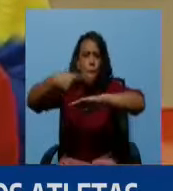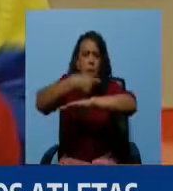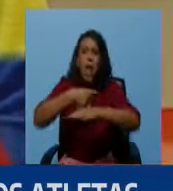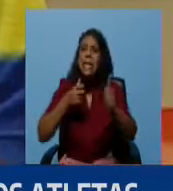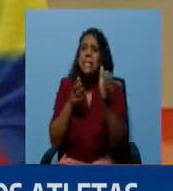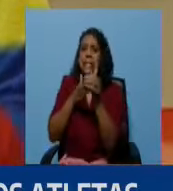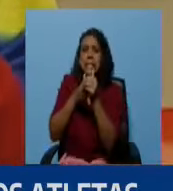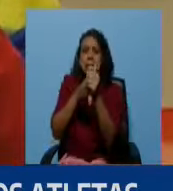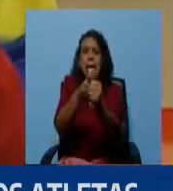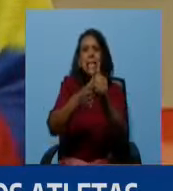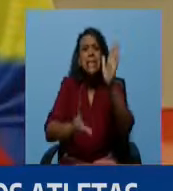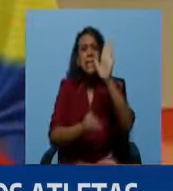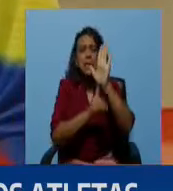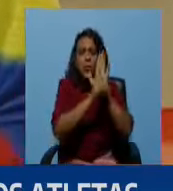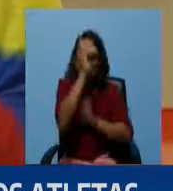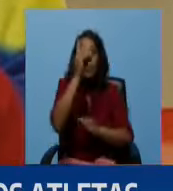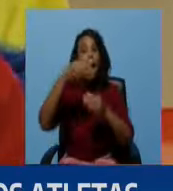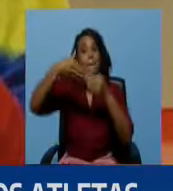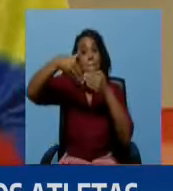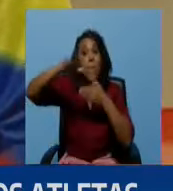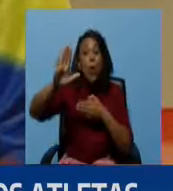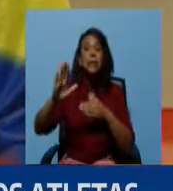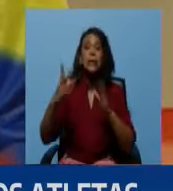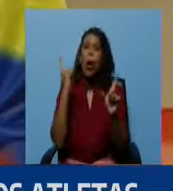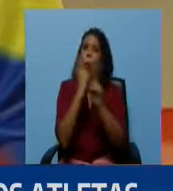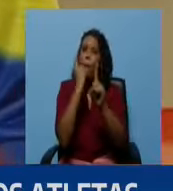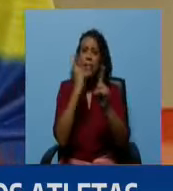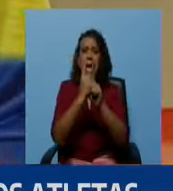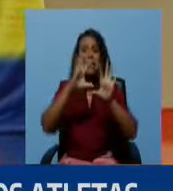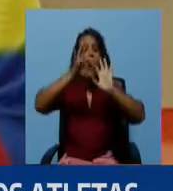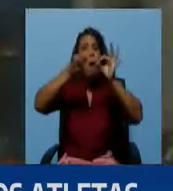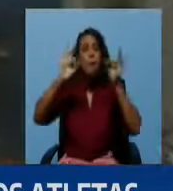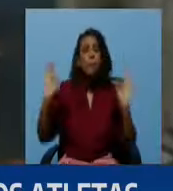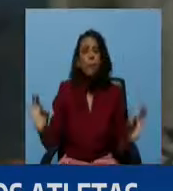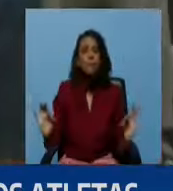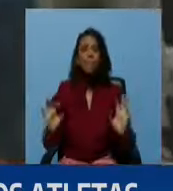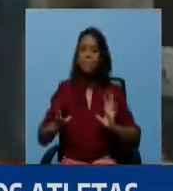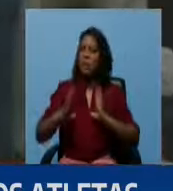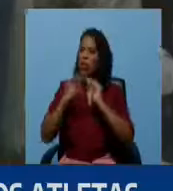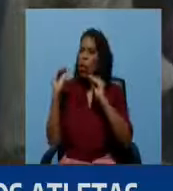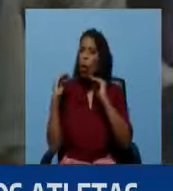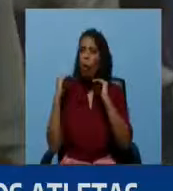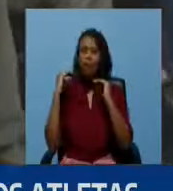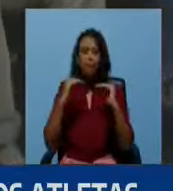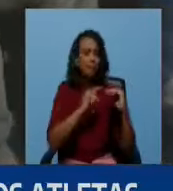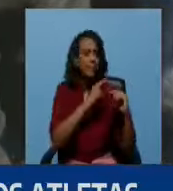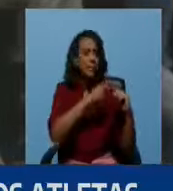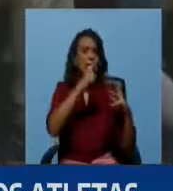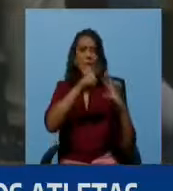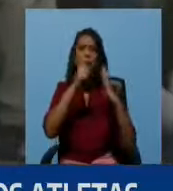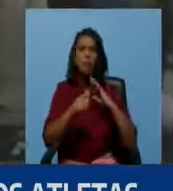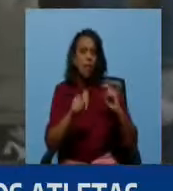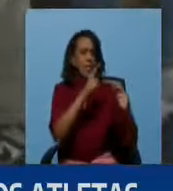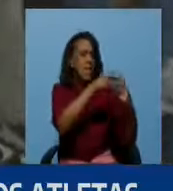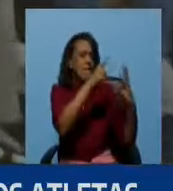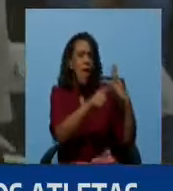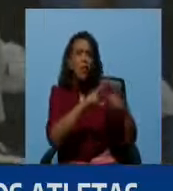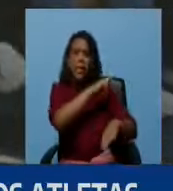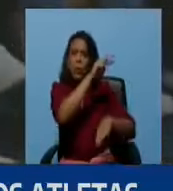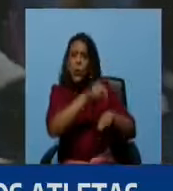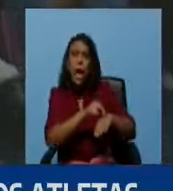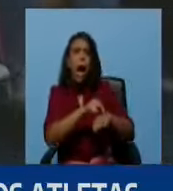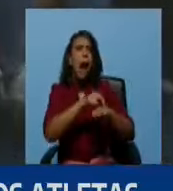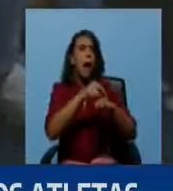seguir desarrollándose para las próximas competencias a todo nivel. Todo el apoyo.